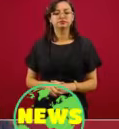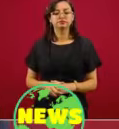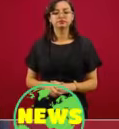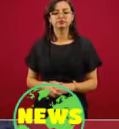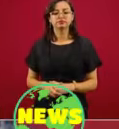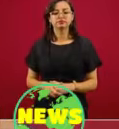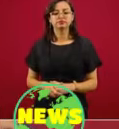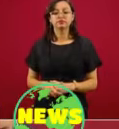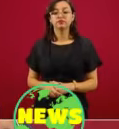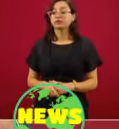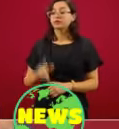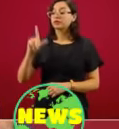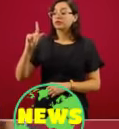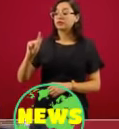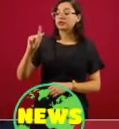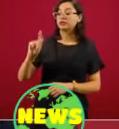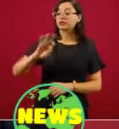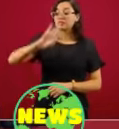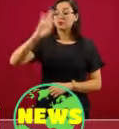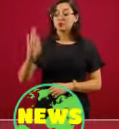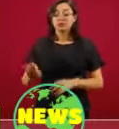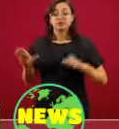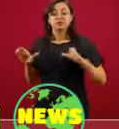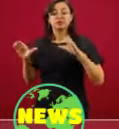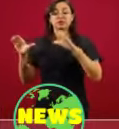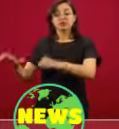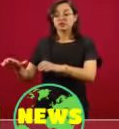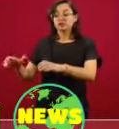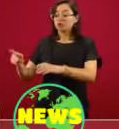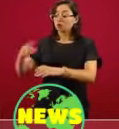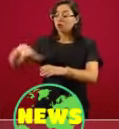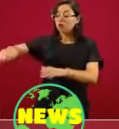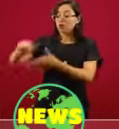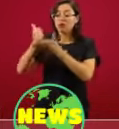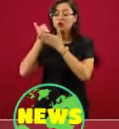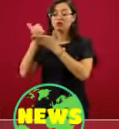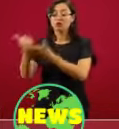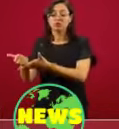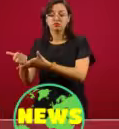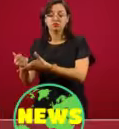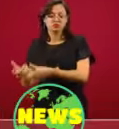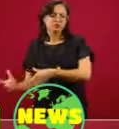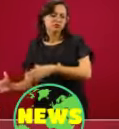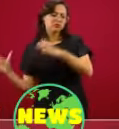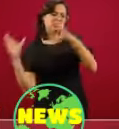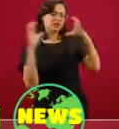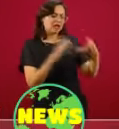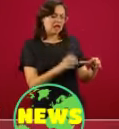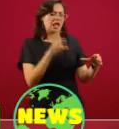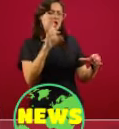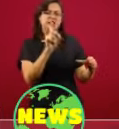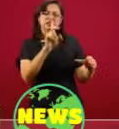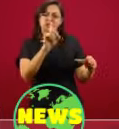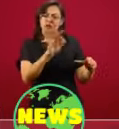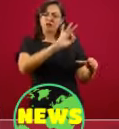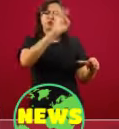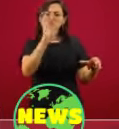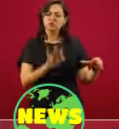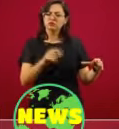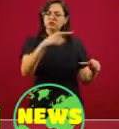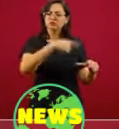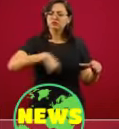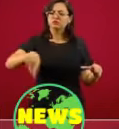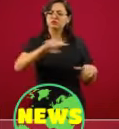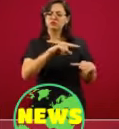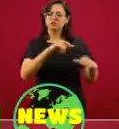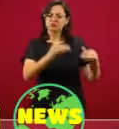Eso es para el 70%. El 30% restante también